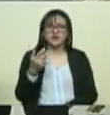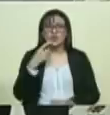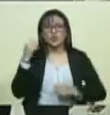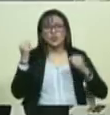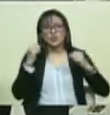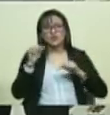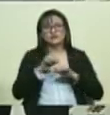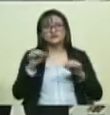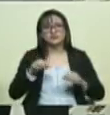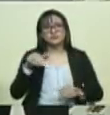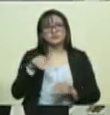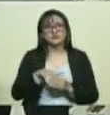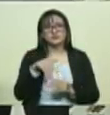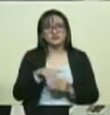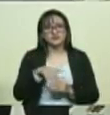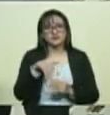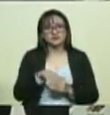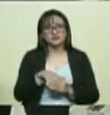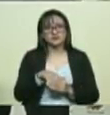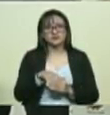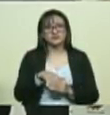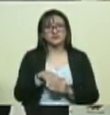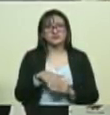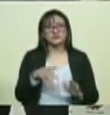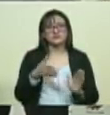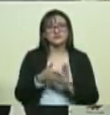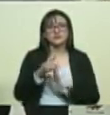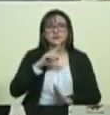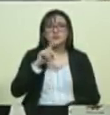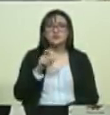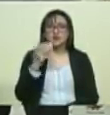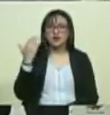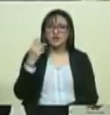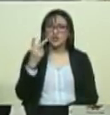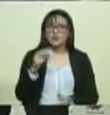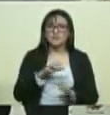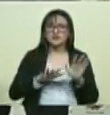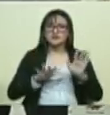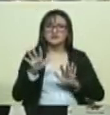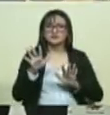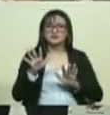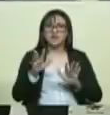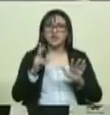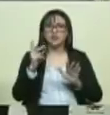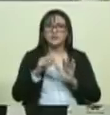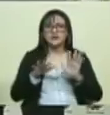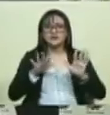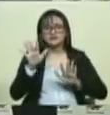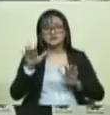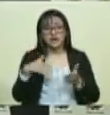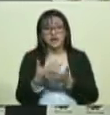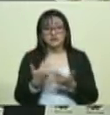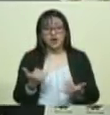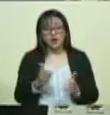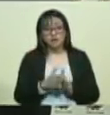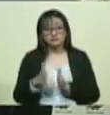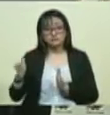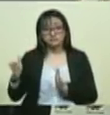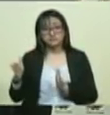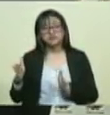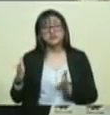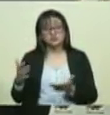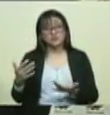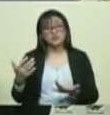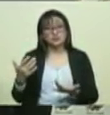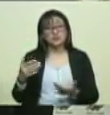sobre un sistema electoral. Usted también hacía mención a que usted estuvo aquí en el 2015, del 2015 a la fecha ha corrido también mucha agua, de